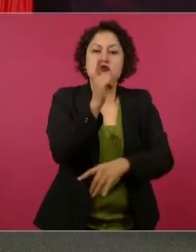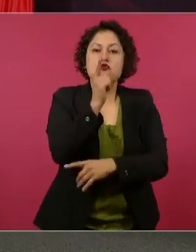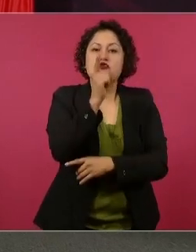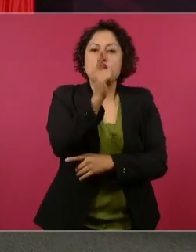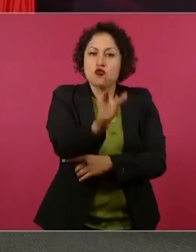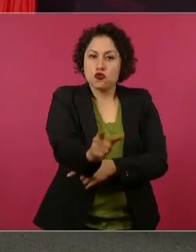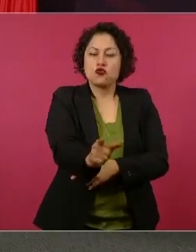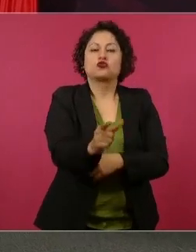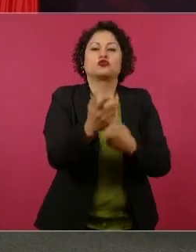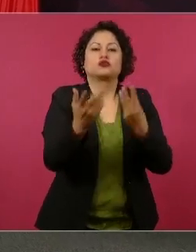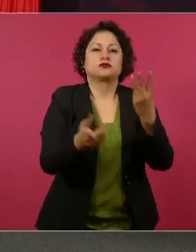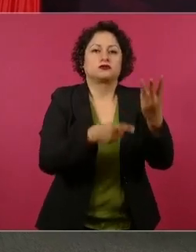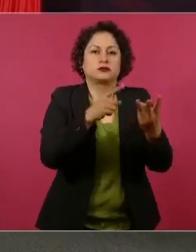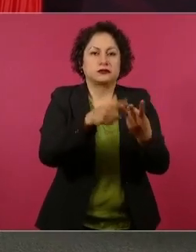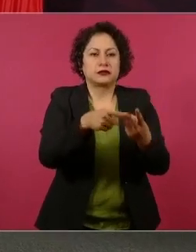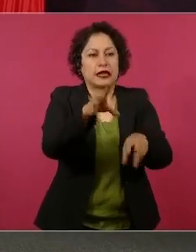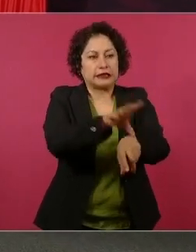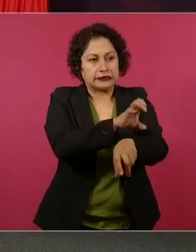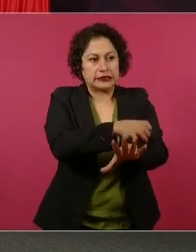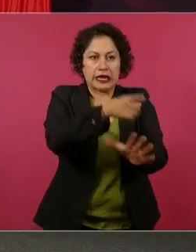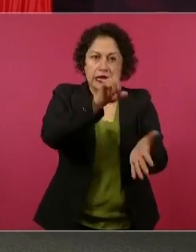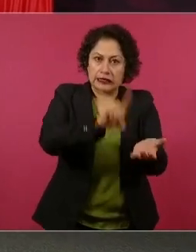electricidad para las casas, todo,